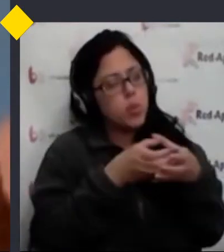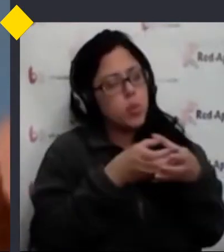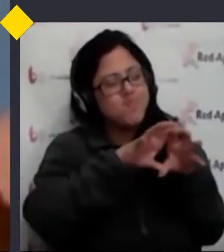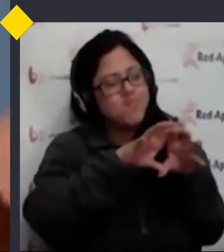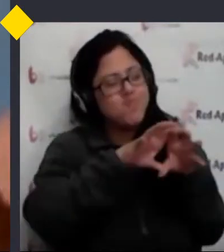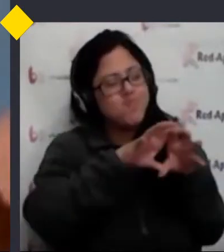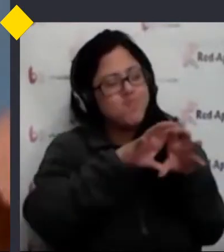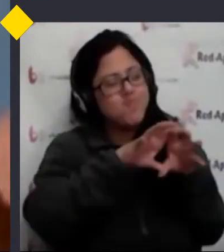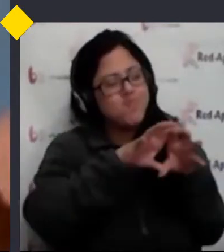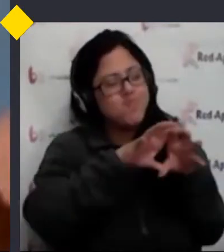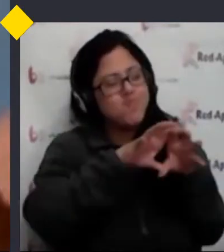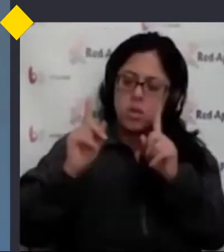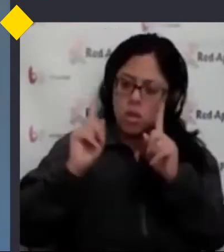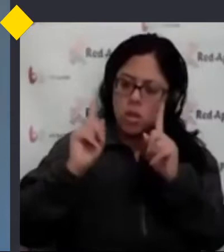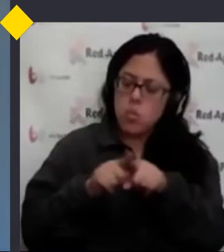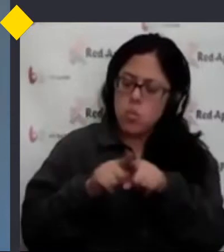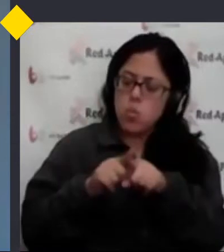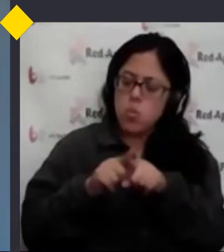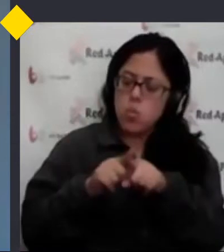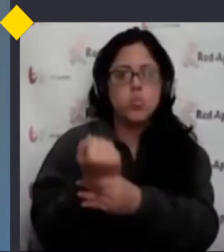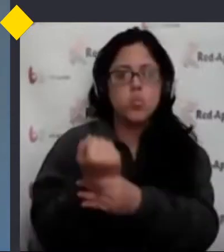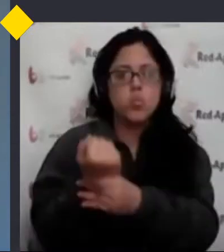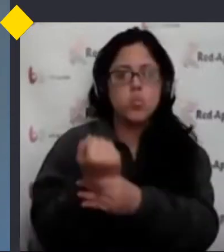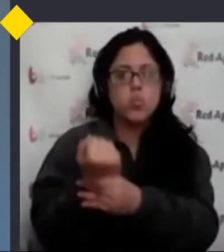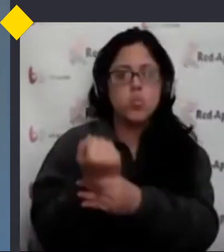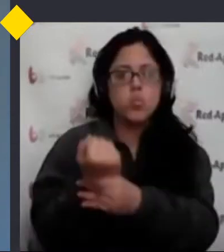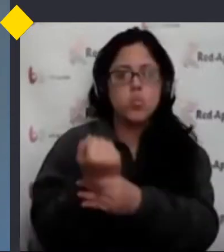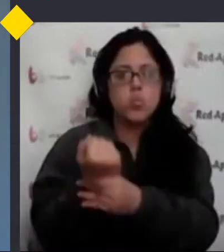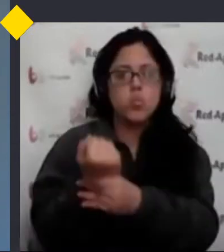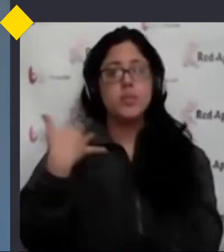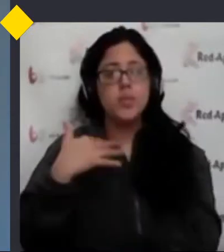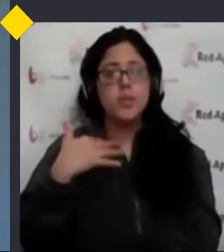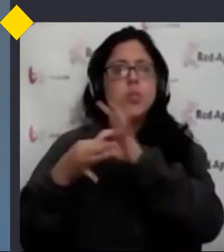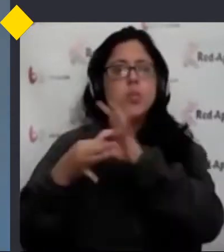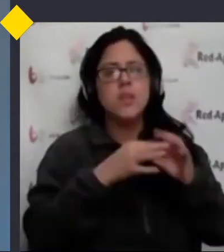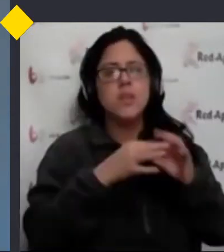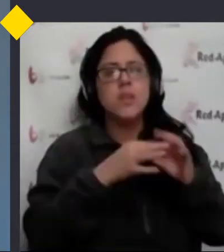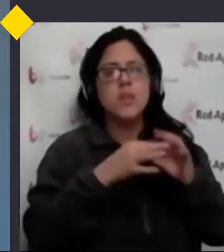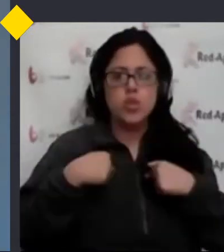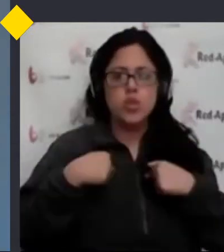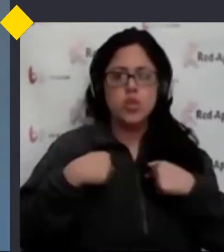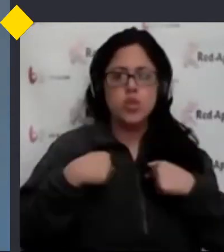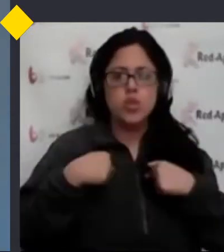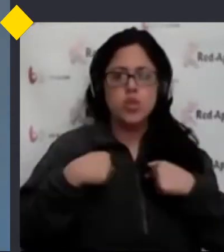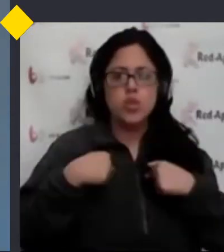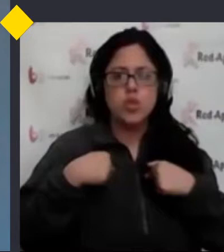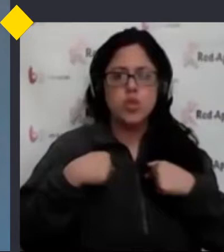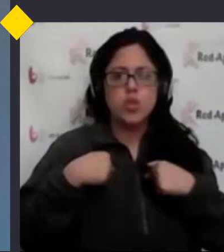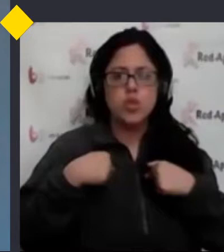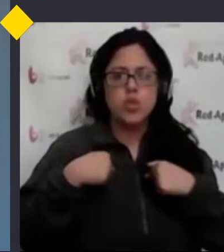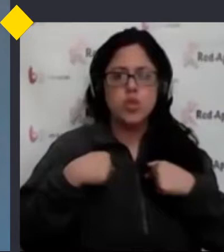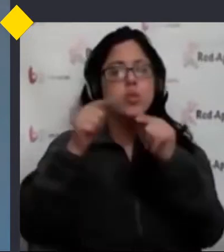jugando. Y también algo que es importante es por qué me la estoy jugando. ¿Es algo solo ligado a la